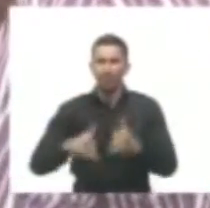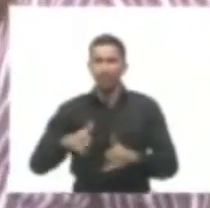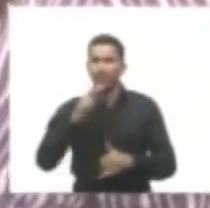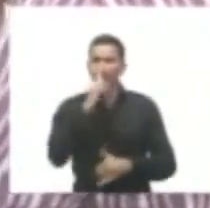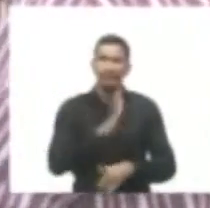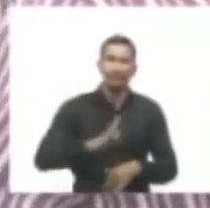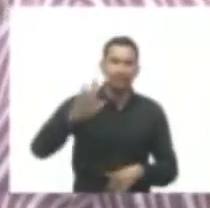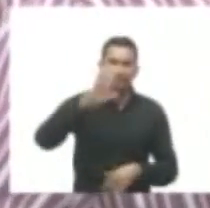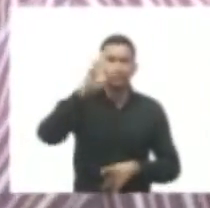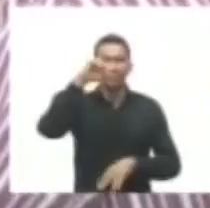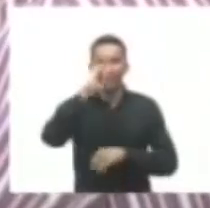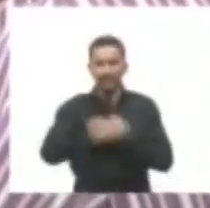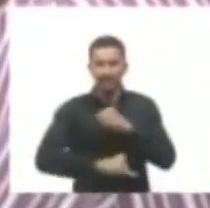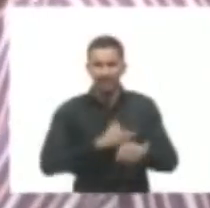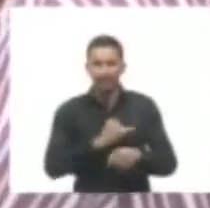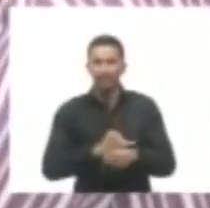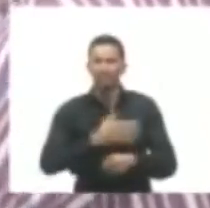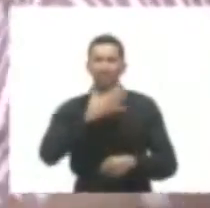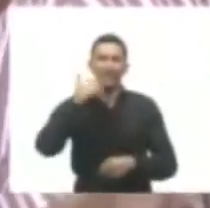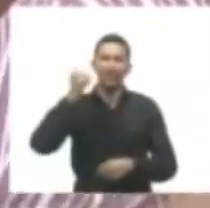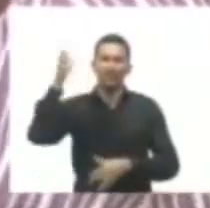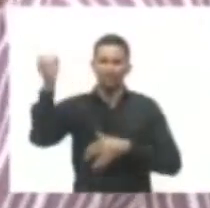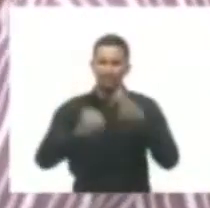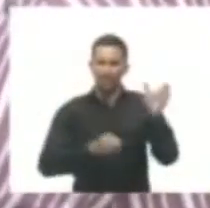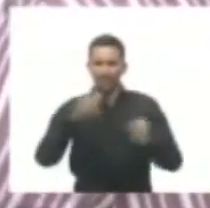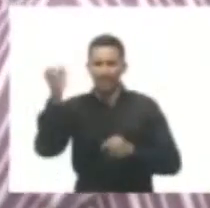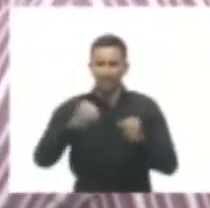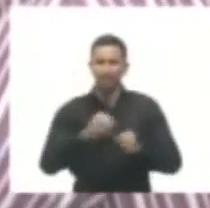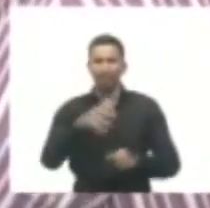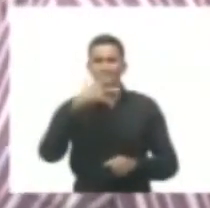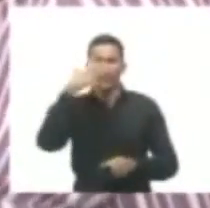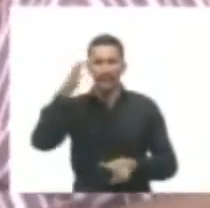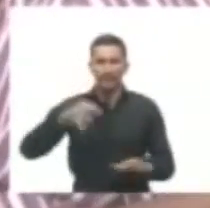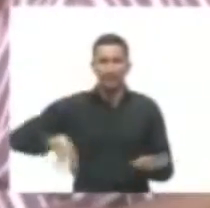nacionales, internacionales, los mejores jugadores que han dotado en este billar.